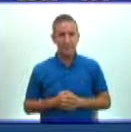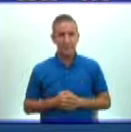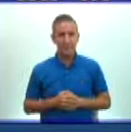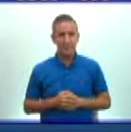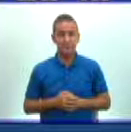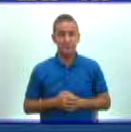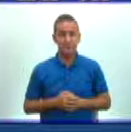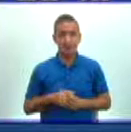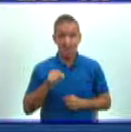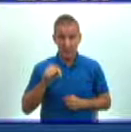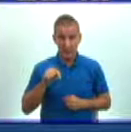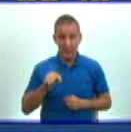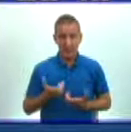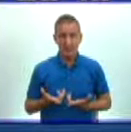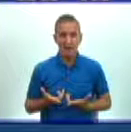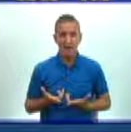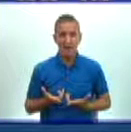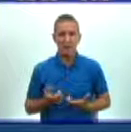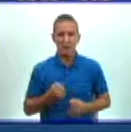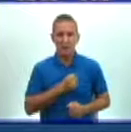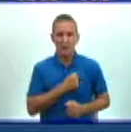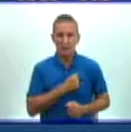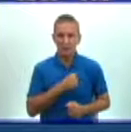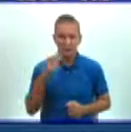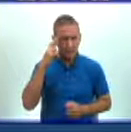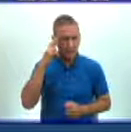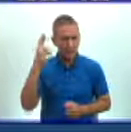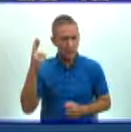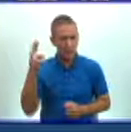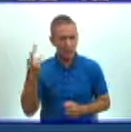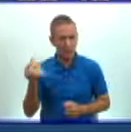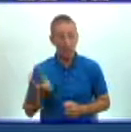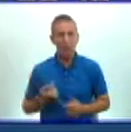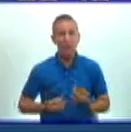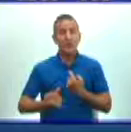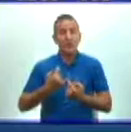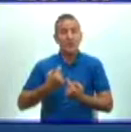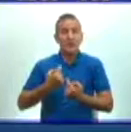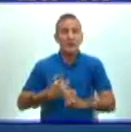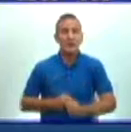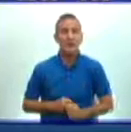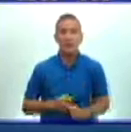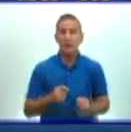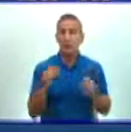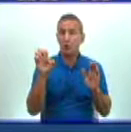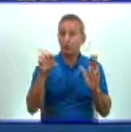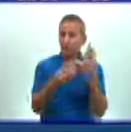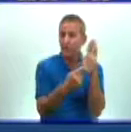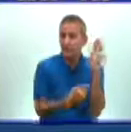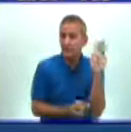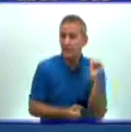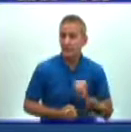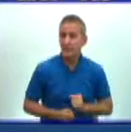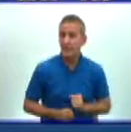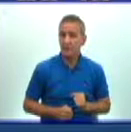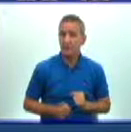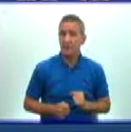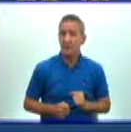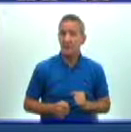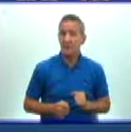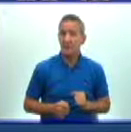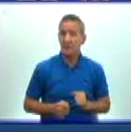En estos momentos quiero recordar algunos elementos que había tenido